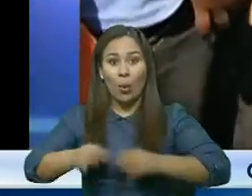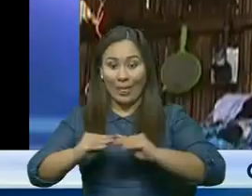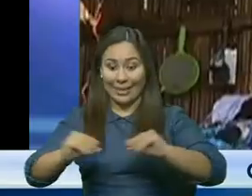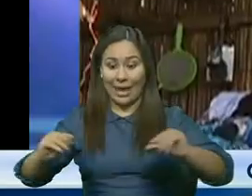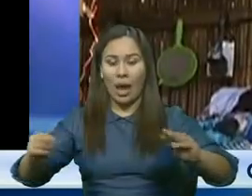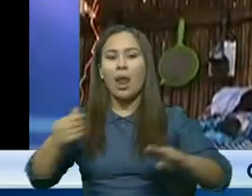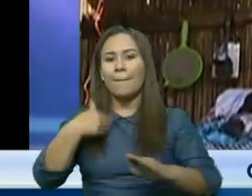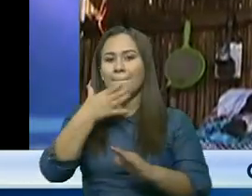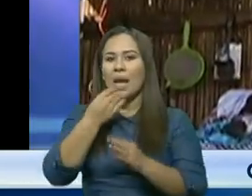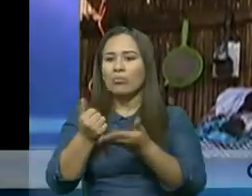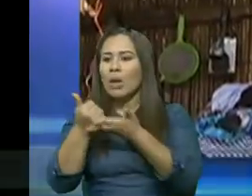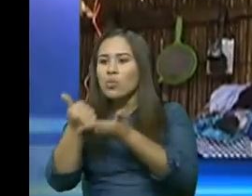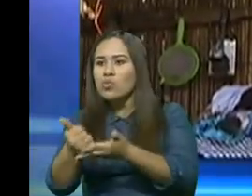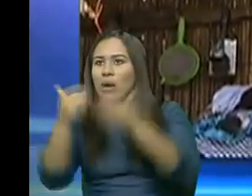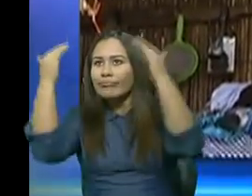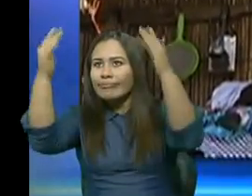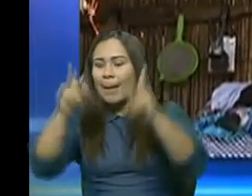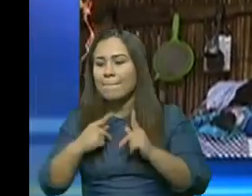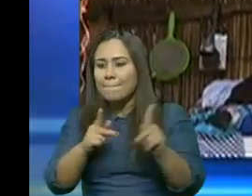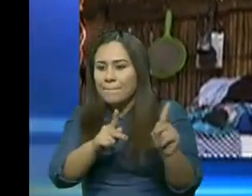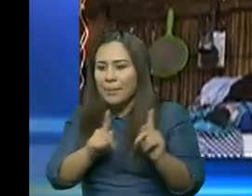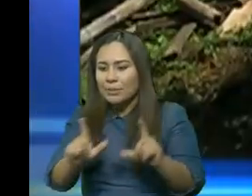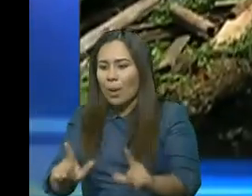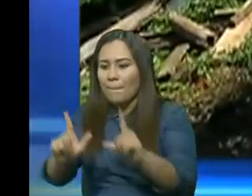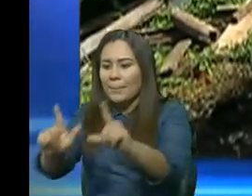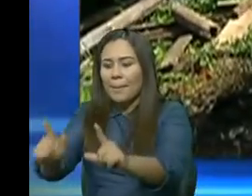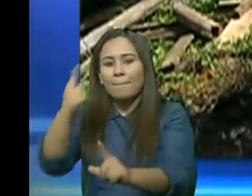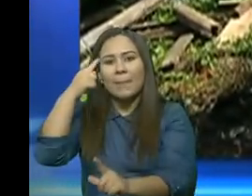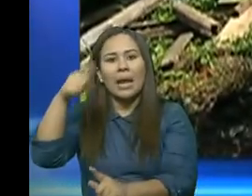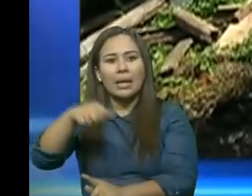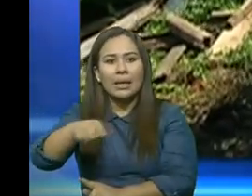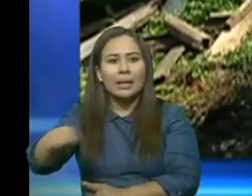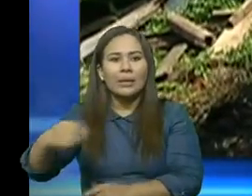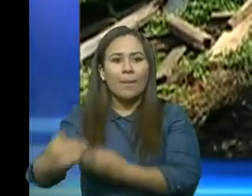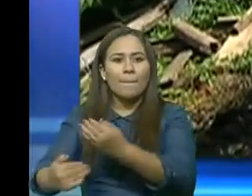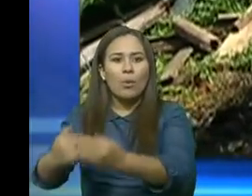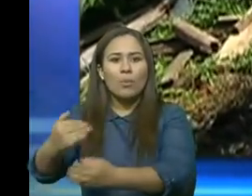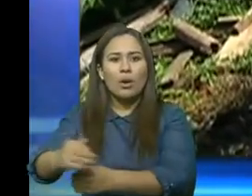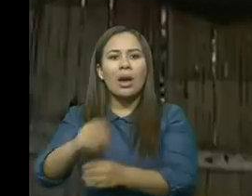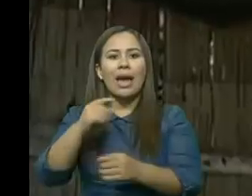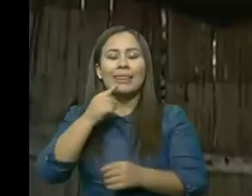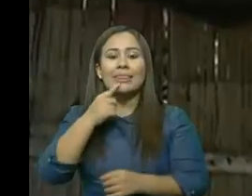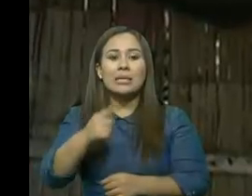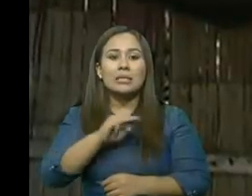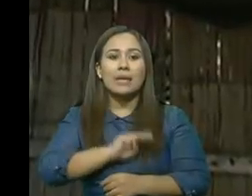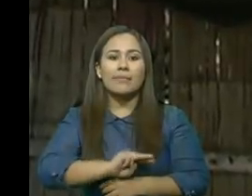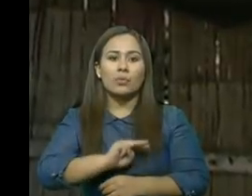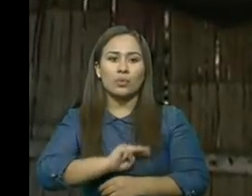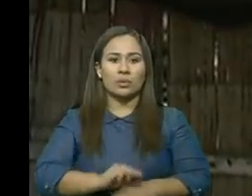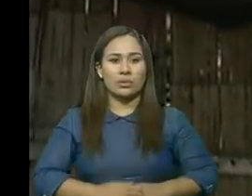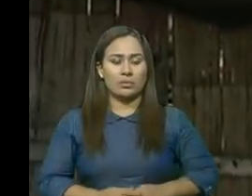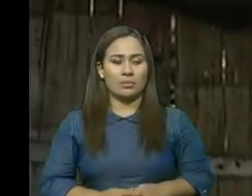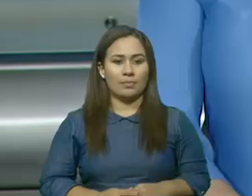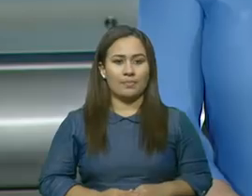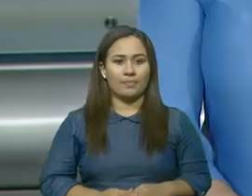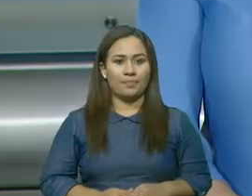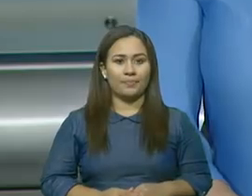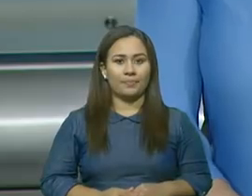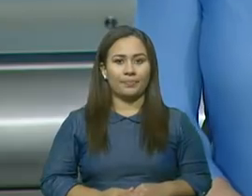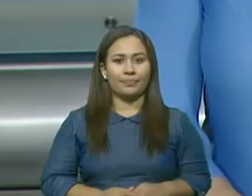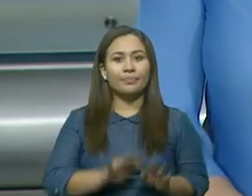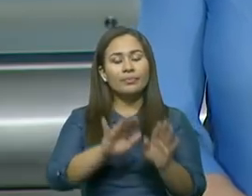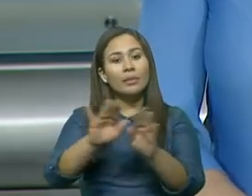poder proceder con los procesos de legalización según los pasos que tiene definido el municipio informó julio cérésa saona